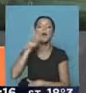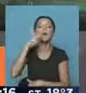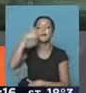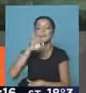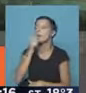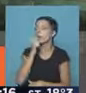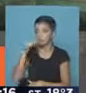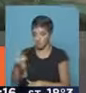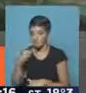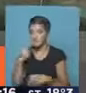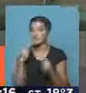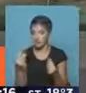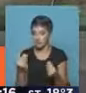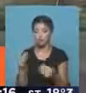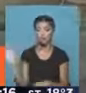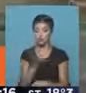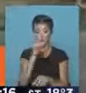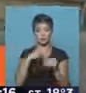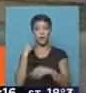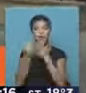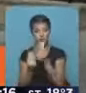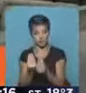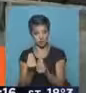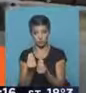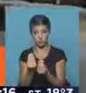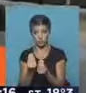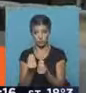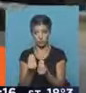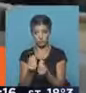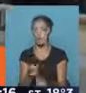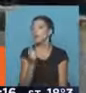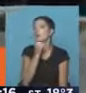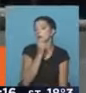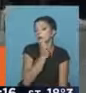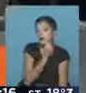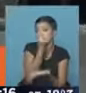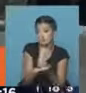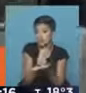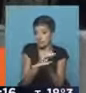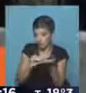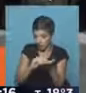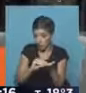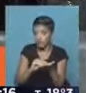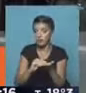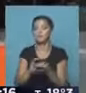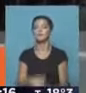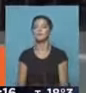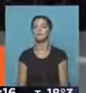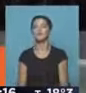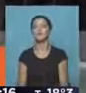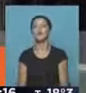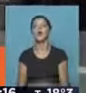él propone que todo candidato electo, por ejemplo, un representante, un diputado, pueda